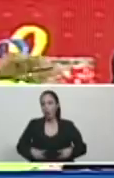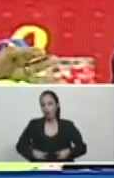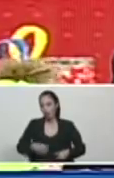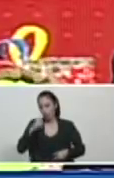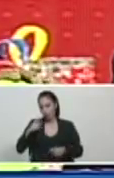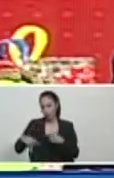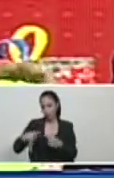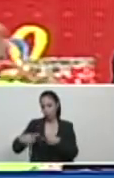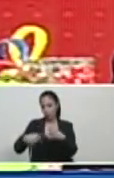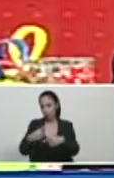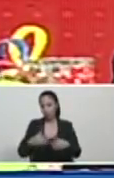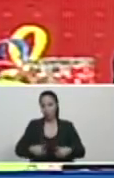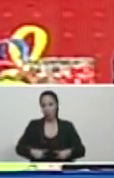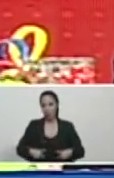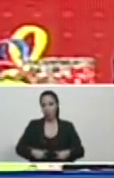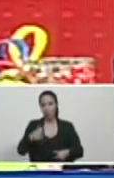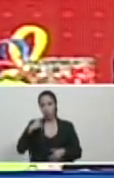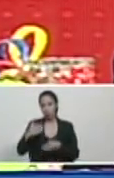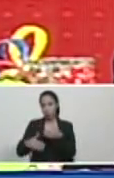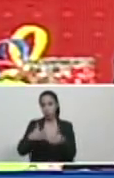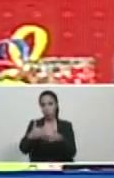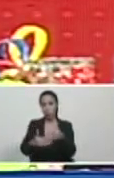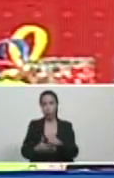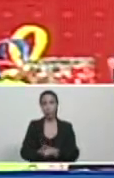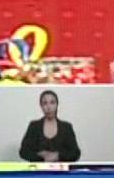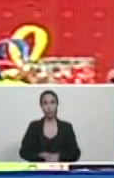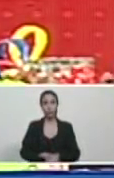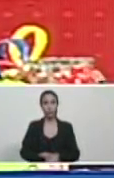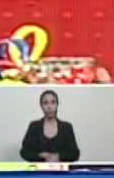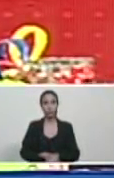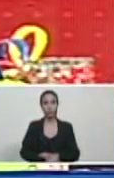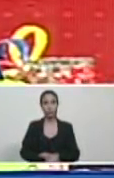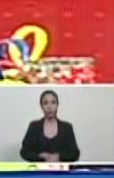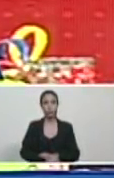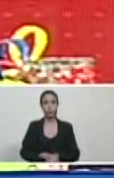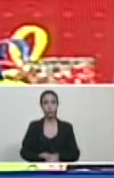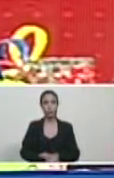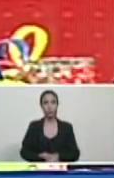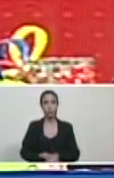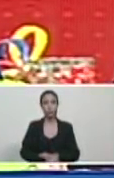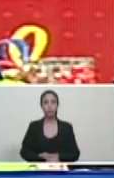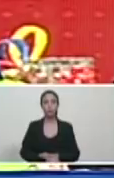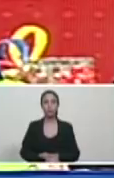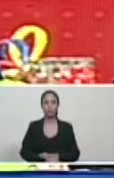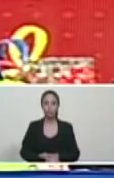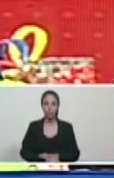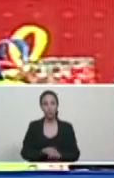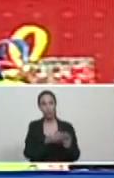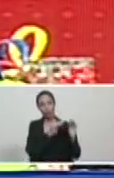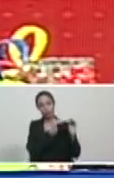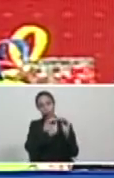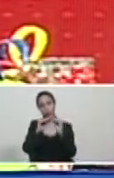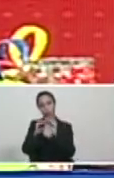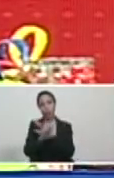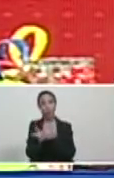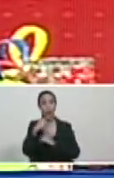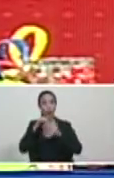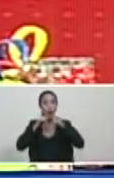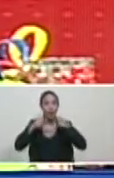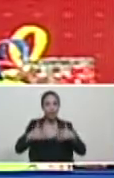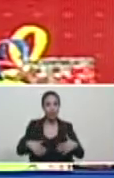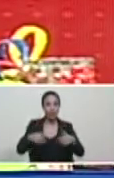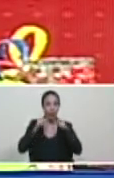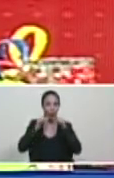continuar. Debemos continuar. Le hago un llamado a todos los artistas del